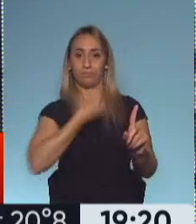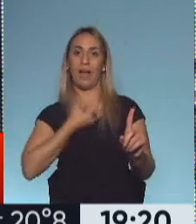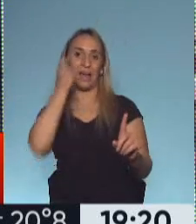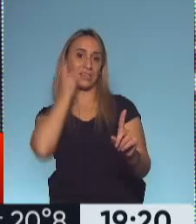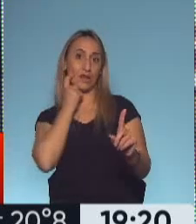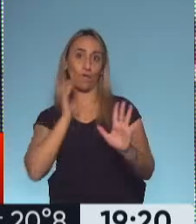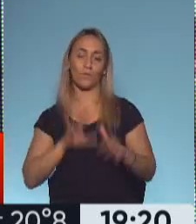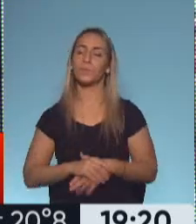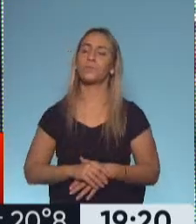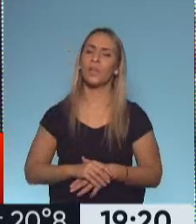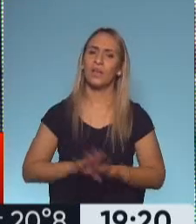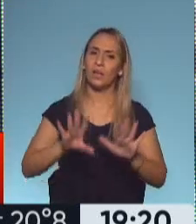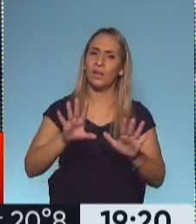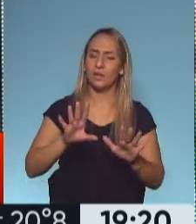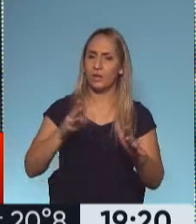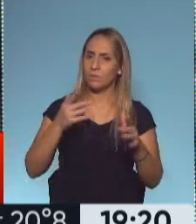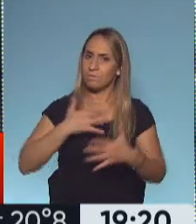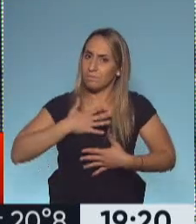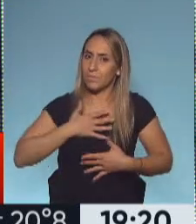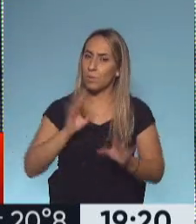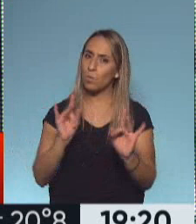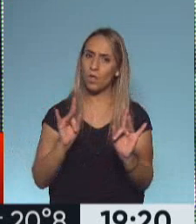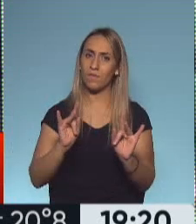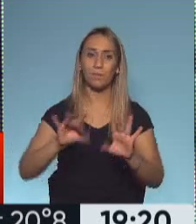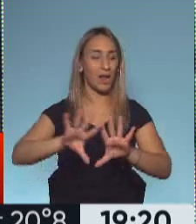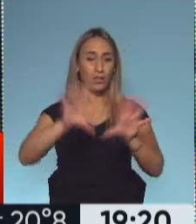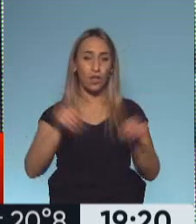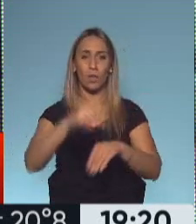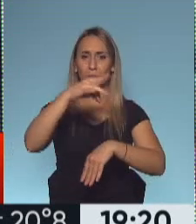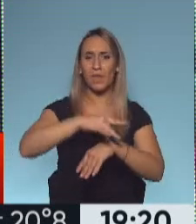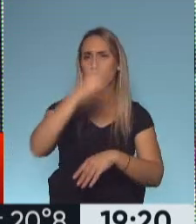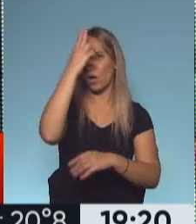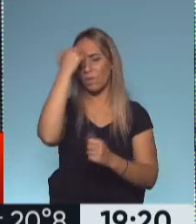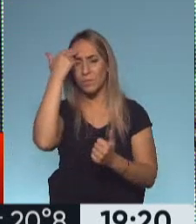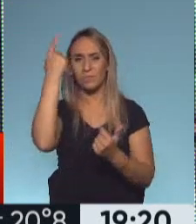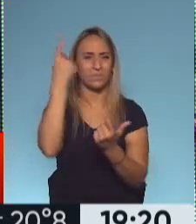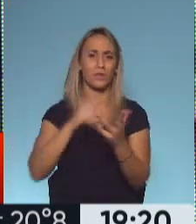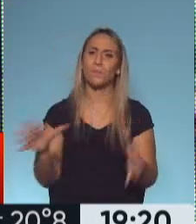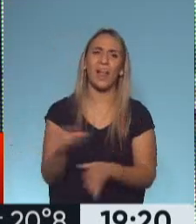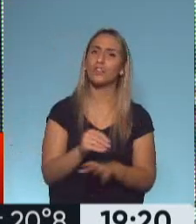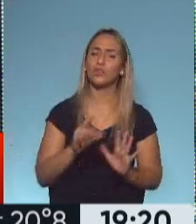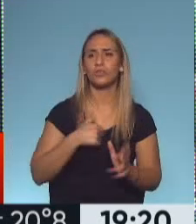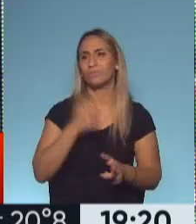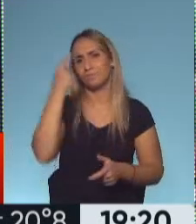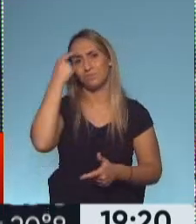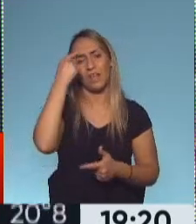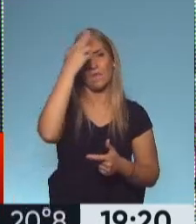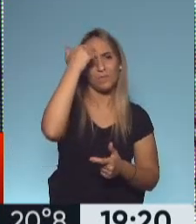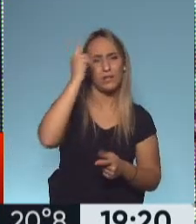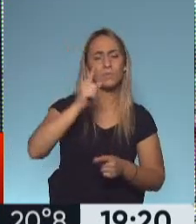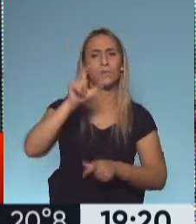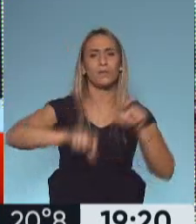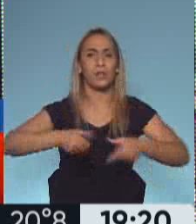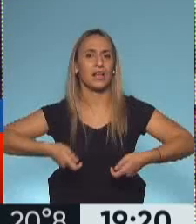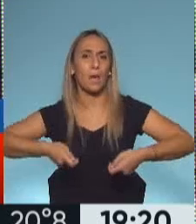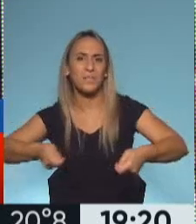Carla Bisotti. Se debe hacer muy difícil verdaderamente para todo el personal de salud del país. Estoy hablando, no sé, desde los enfermeros y camilleros, pasando por